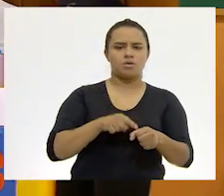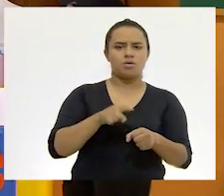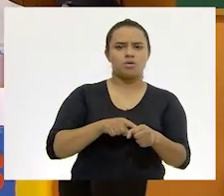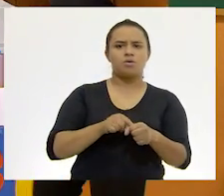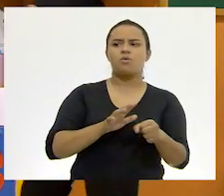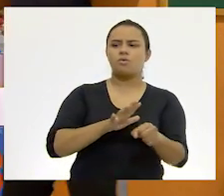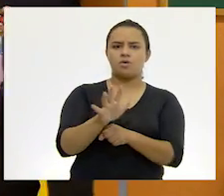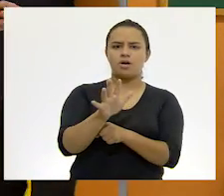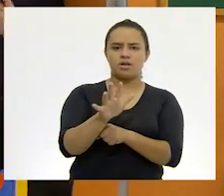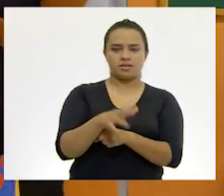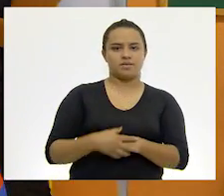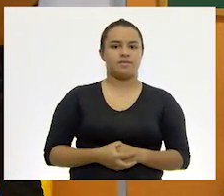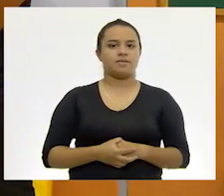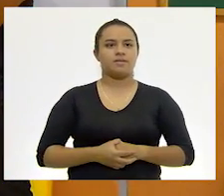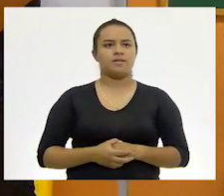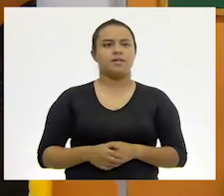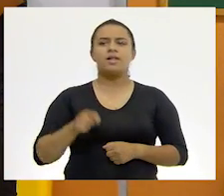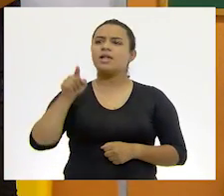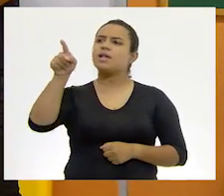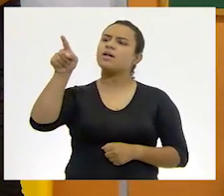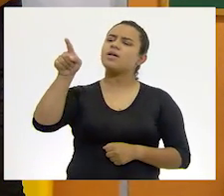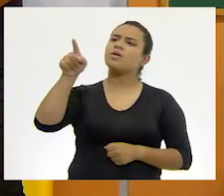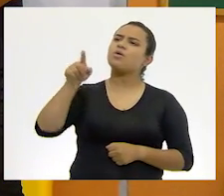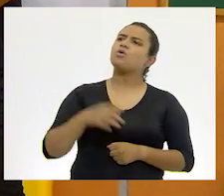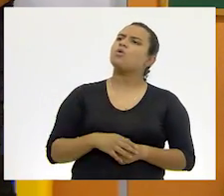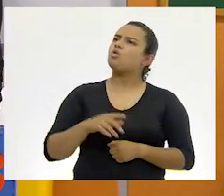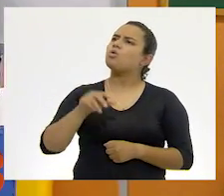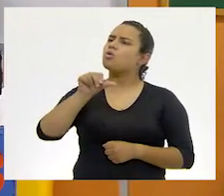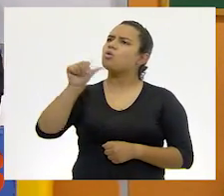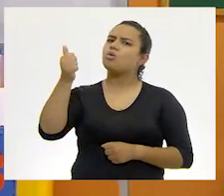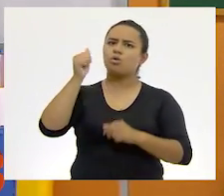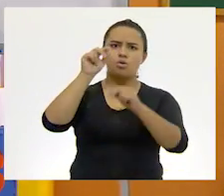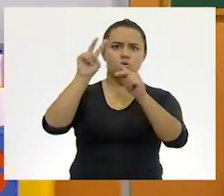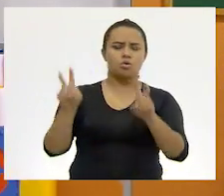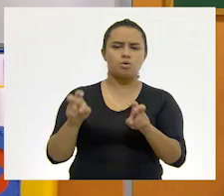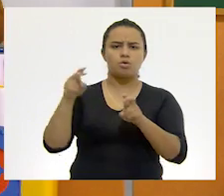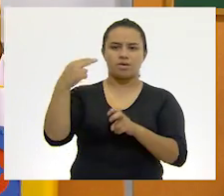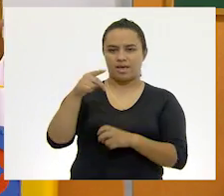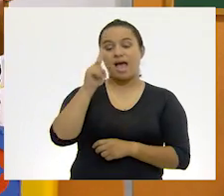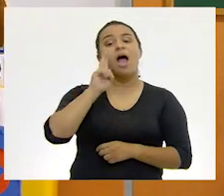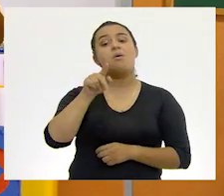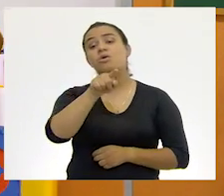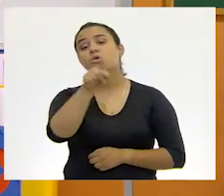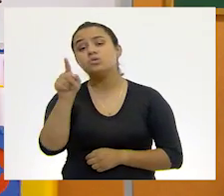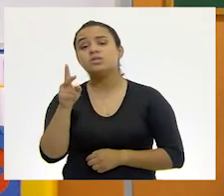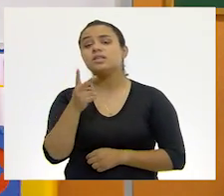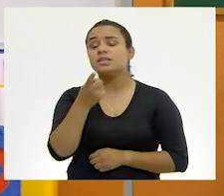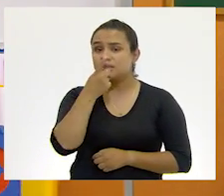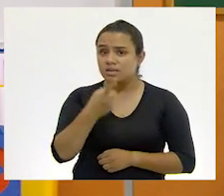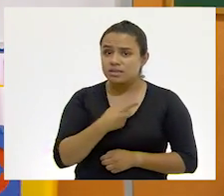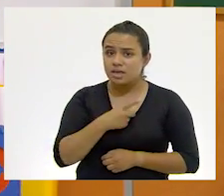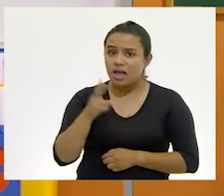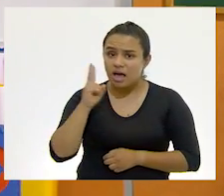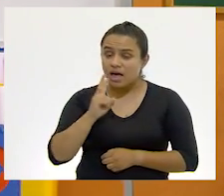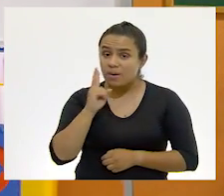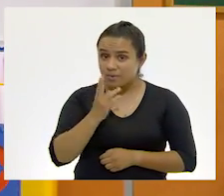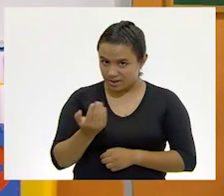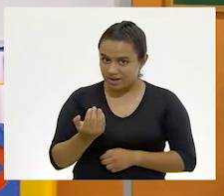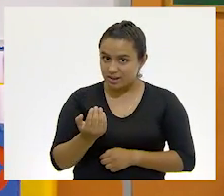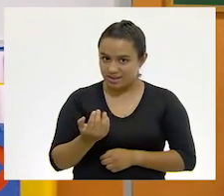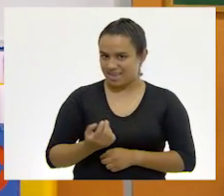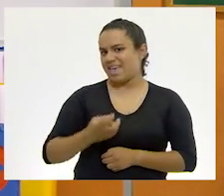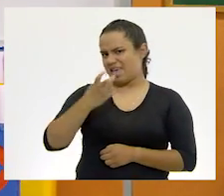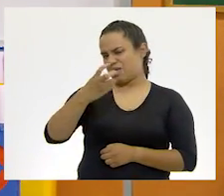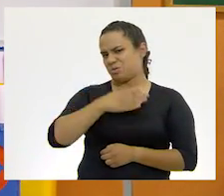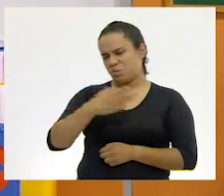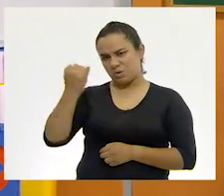este? Este lo vamos a titular. Se lo vamos a dejar a las niñas y los niños. ¿Cómo? A ver, vengan nombres. ¿Ese está